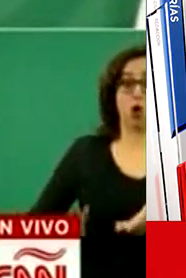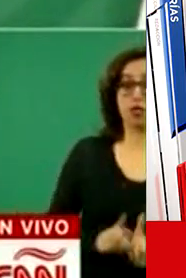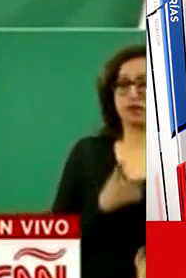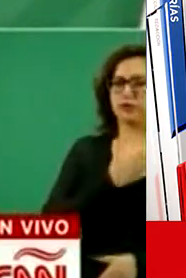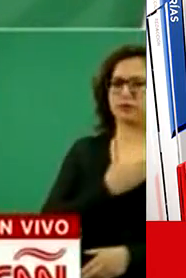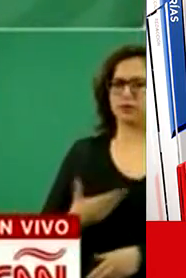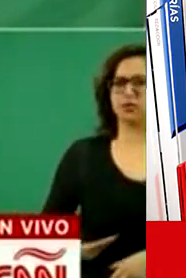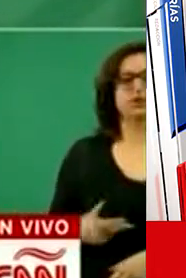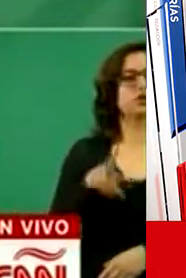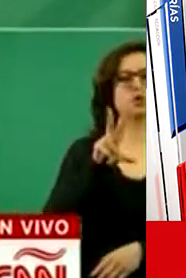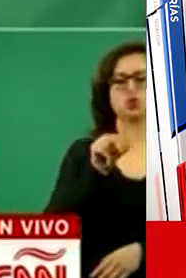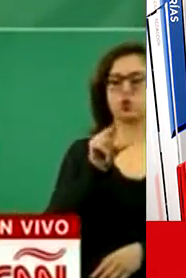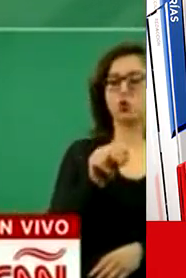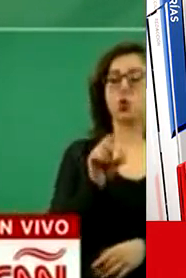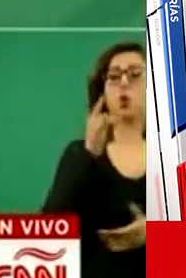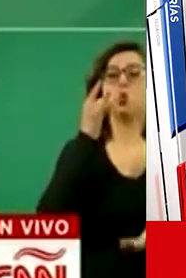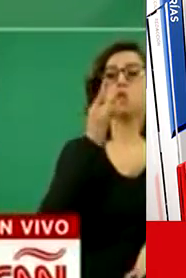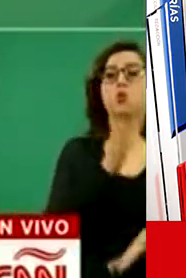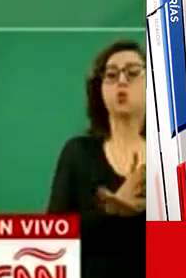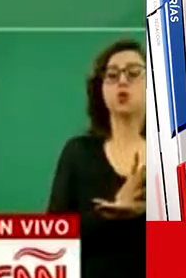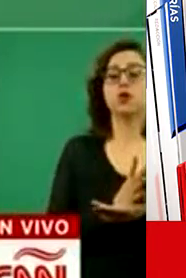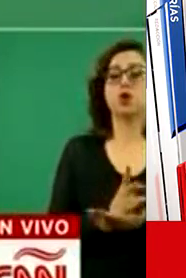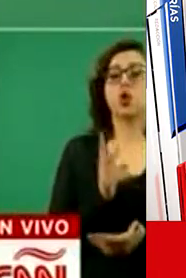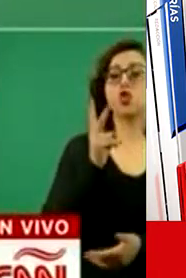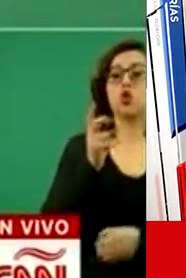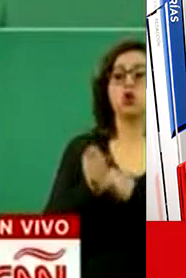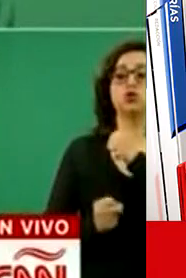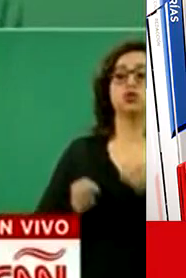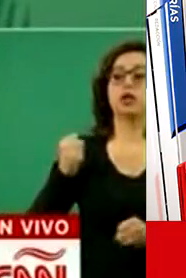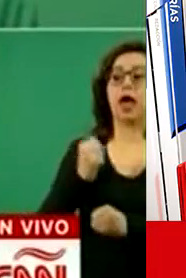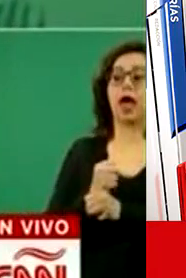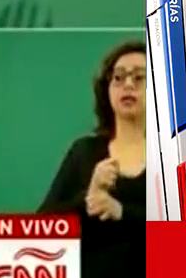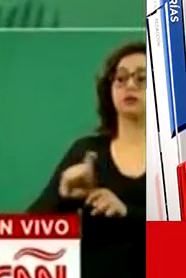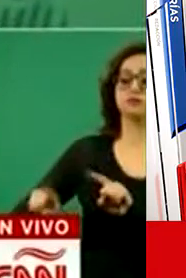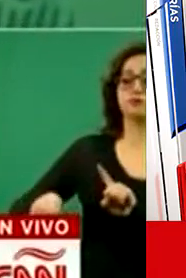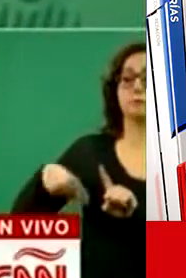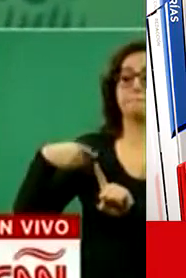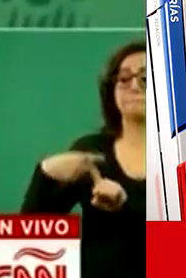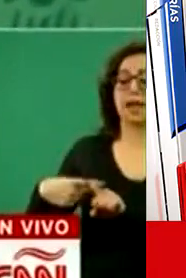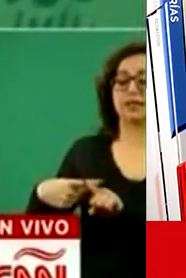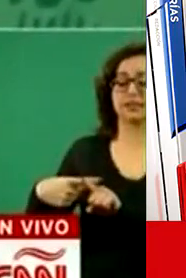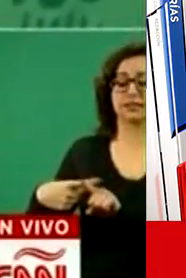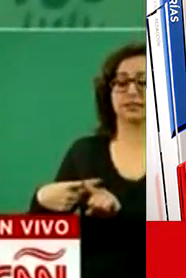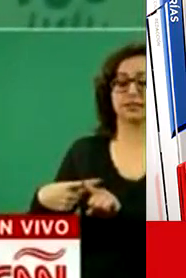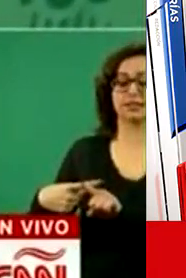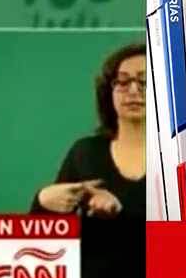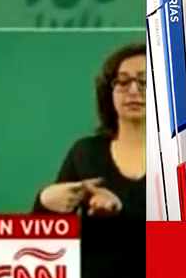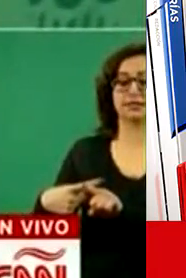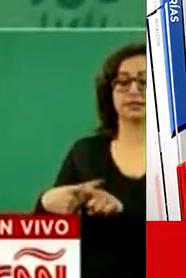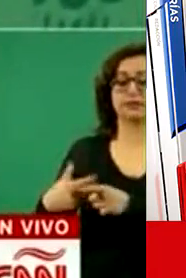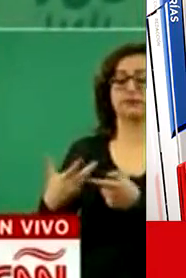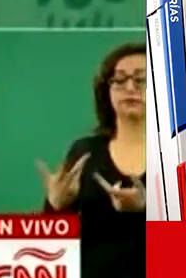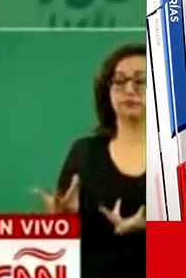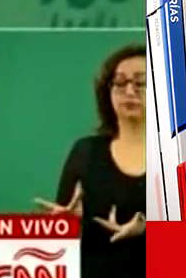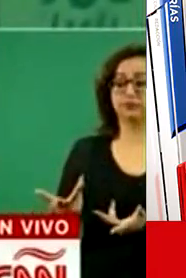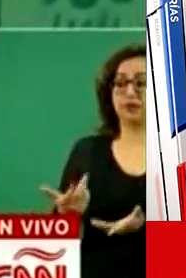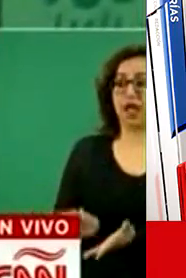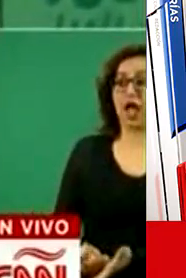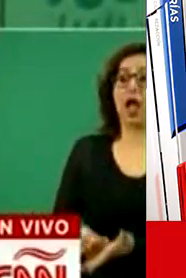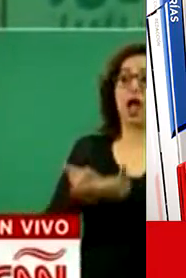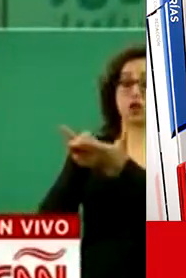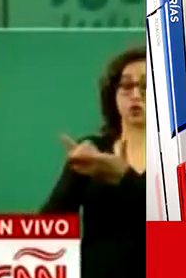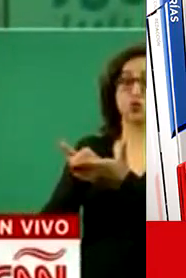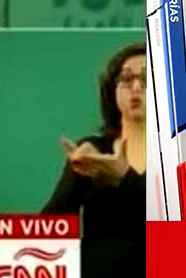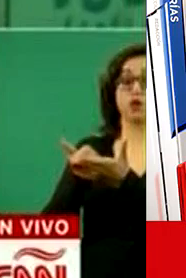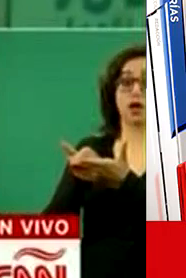Si la ampliación del periodo de 2 años, que repito, no es reelección, lleva a que se